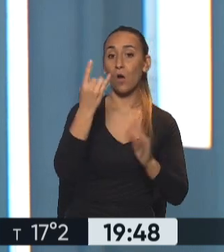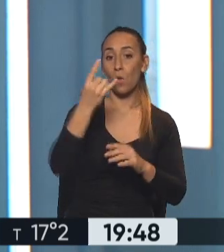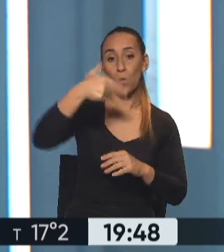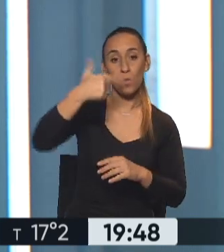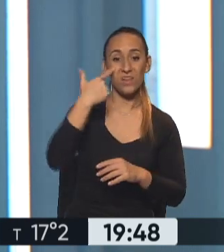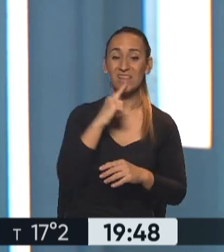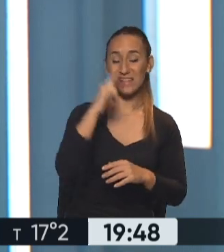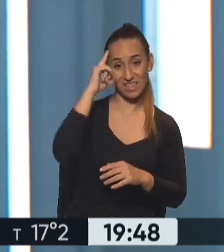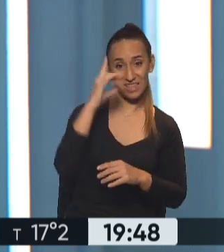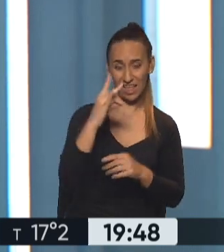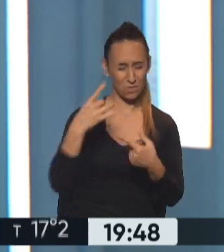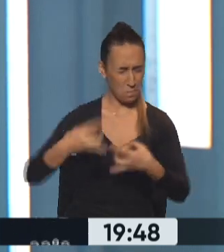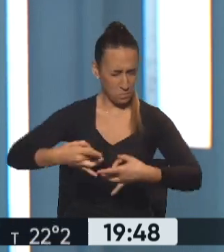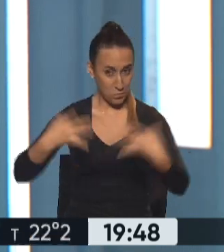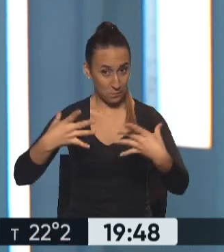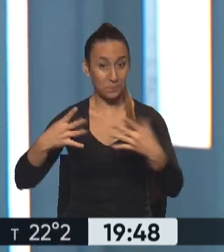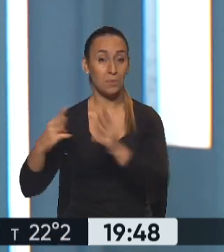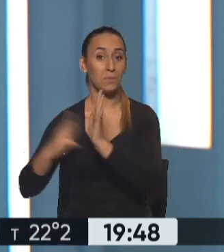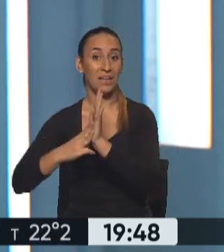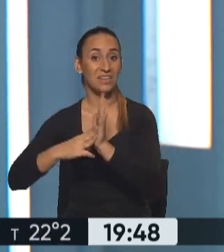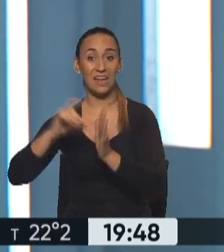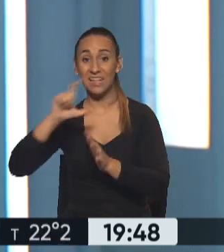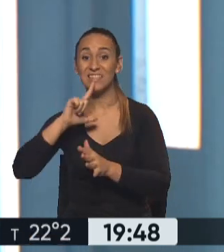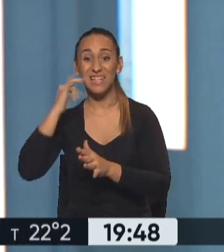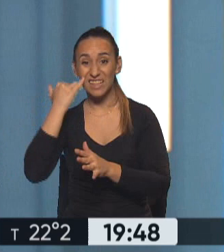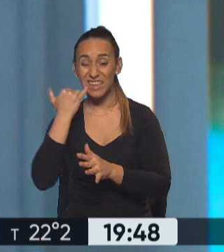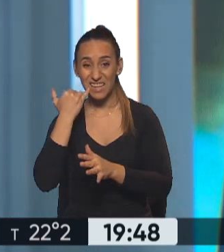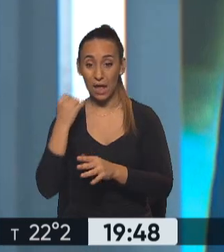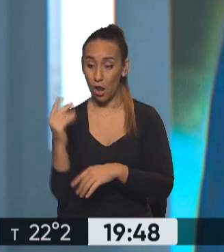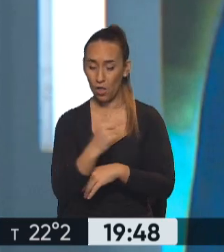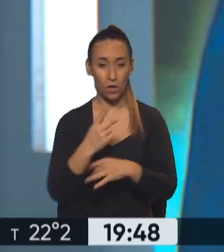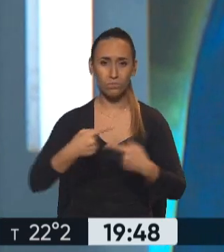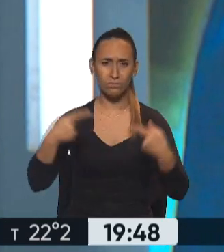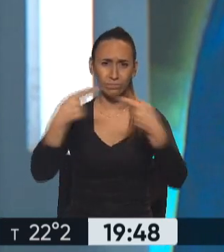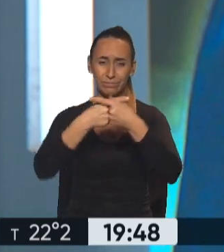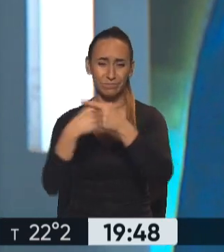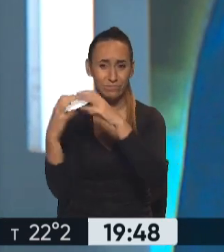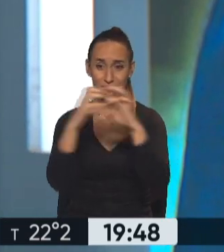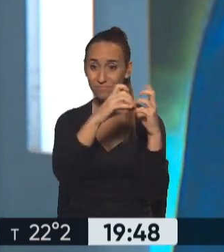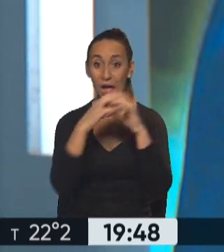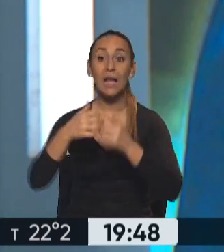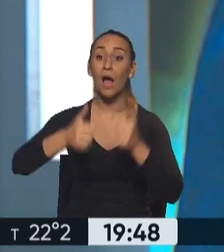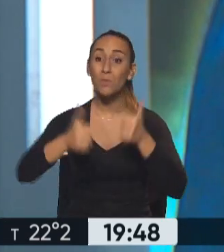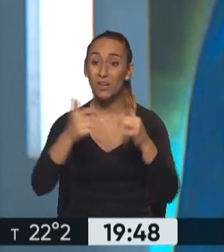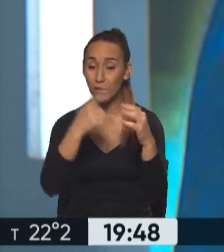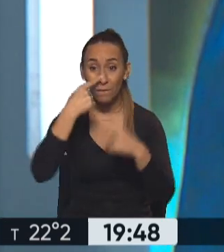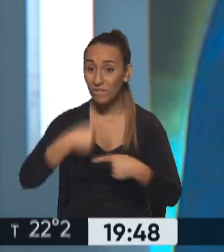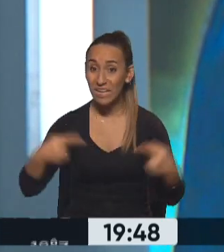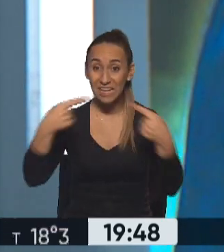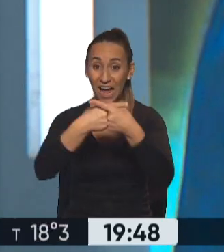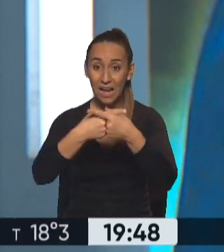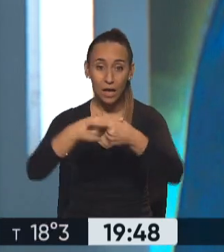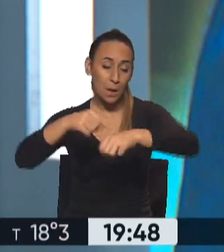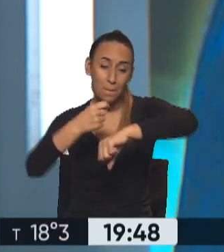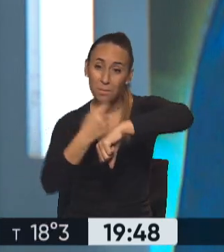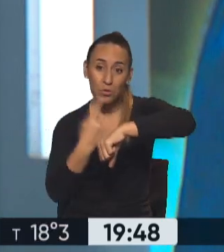odiado, Manchester City. Claro. Se disputaban un campeonato. Llegó el minuto 90. Y el City tenía que